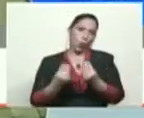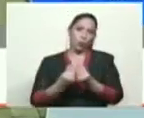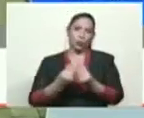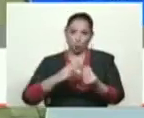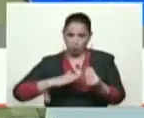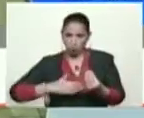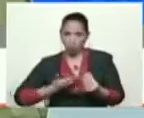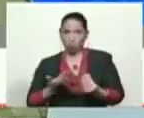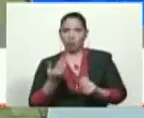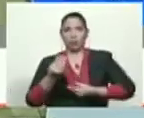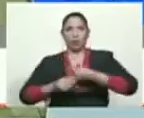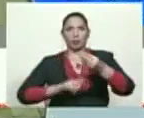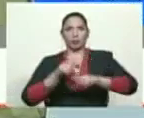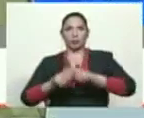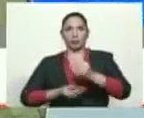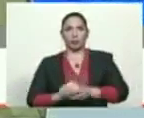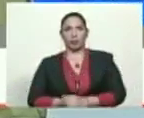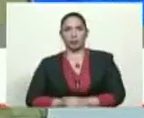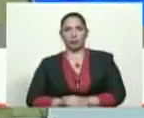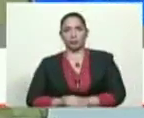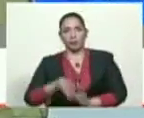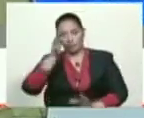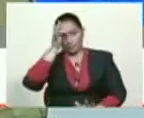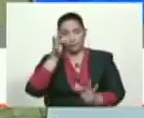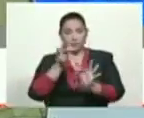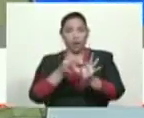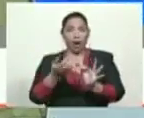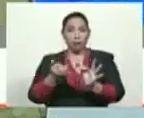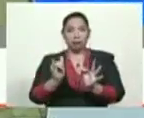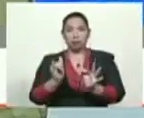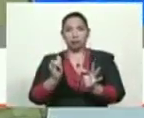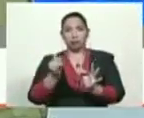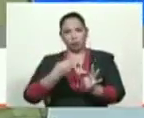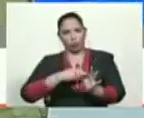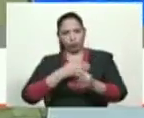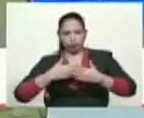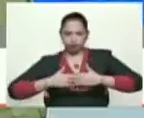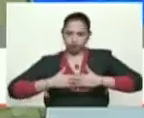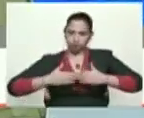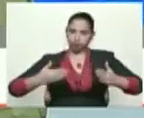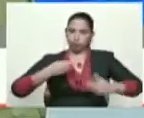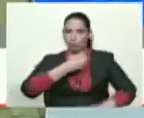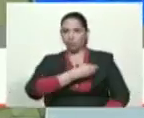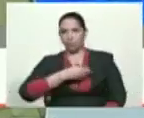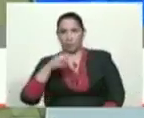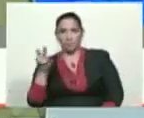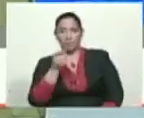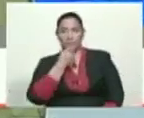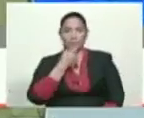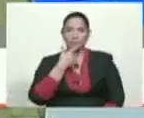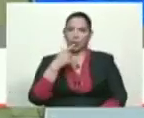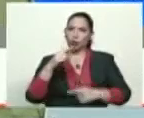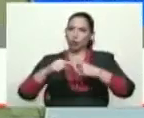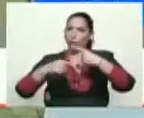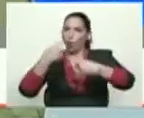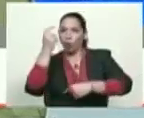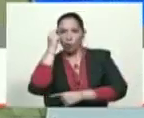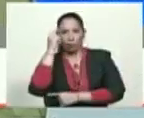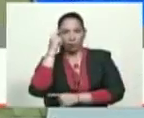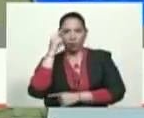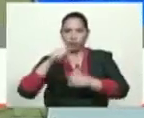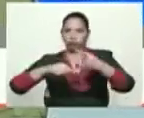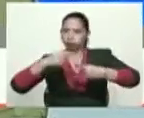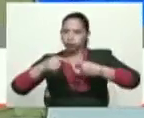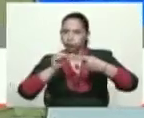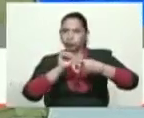posible tengo mucha fe de que dedicaremos a la misión venezuela bella todos los días de toda la semana